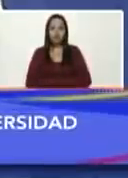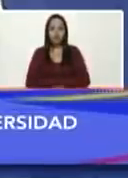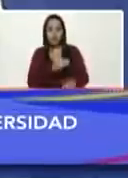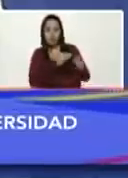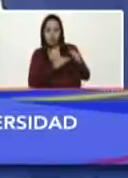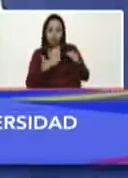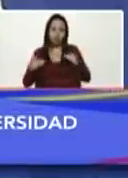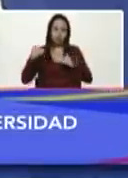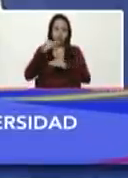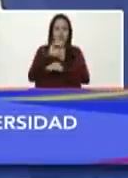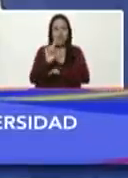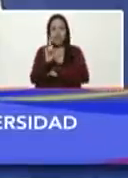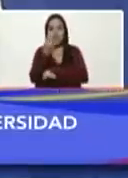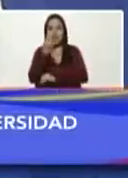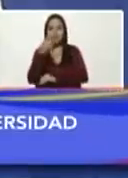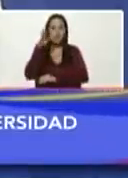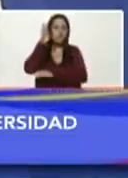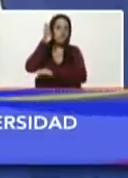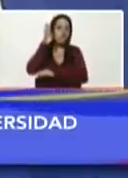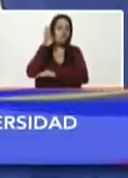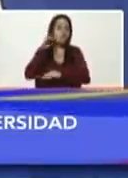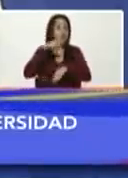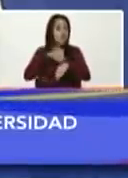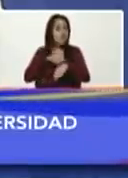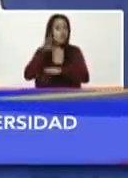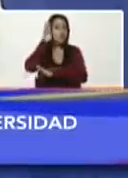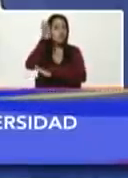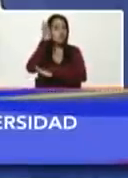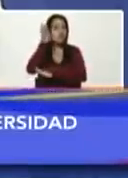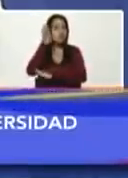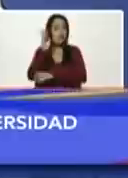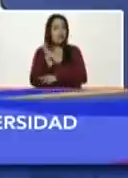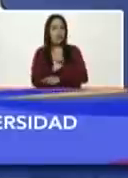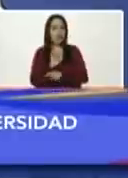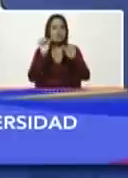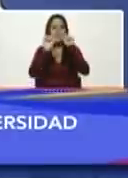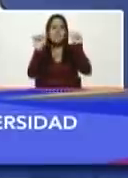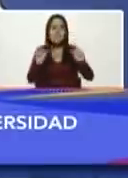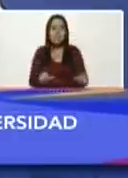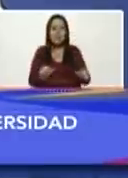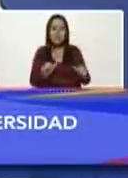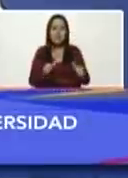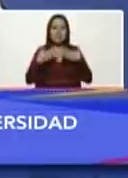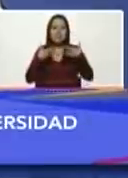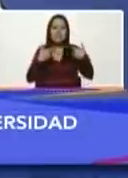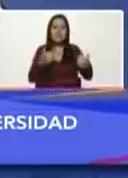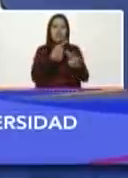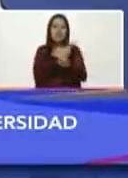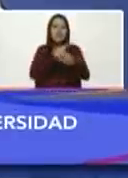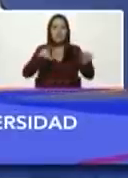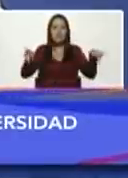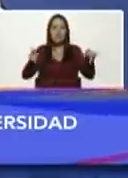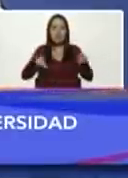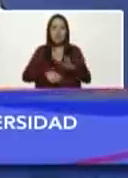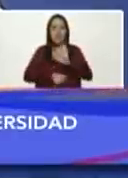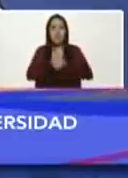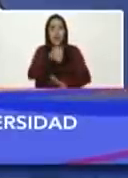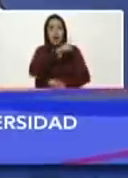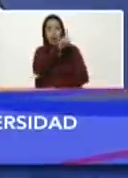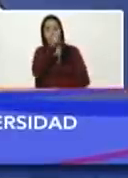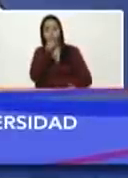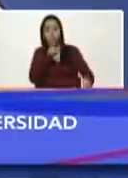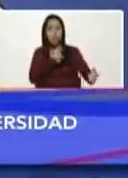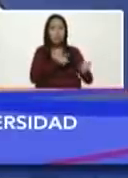tiempo, en el futuro inmediato, el sistema de salud público más